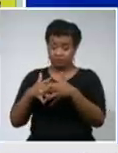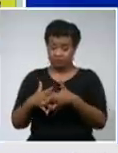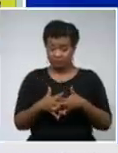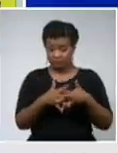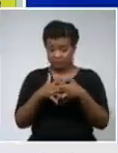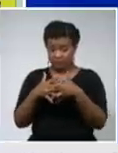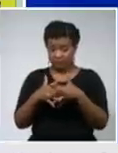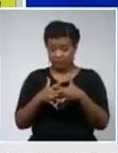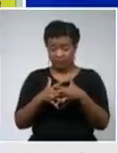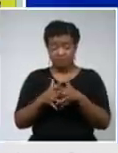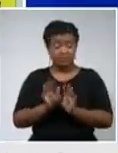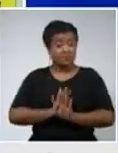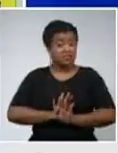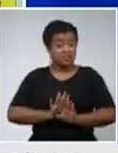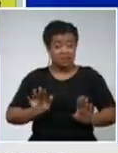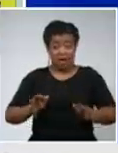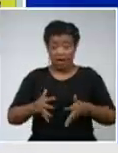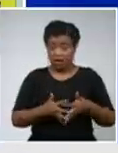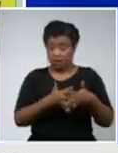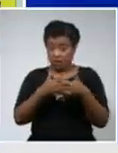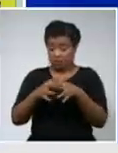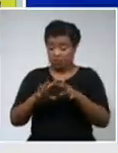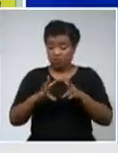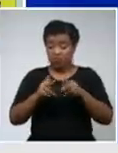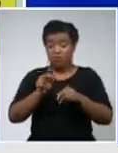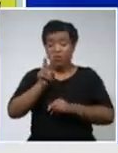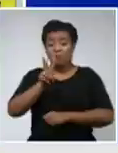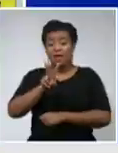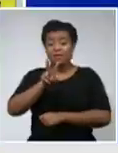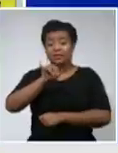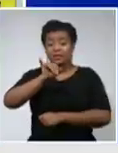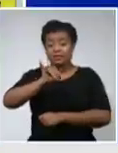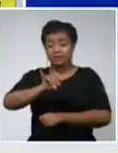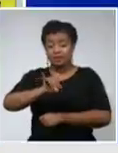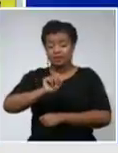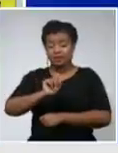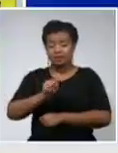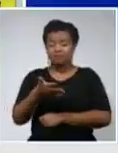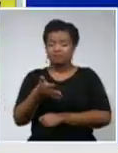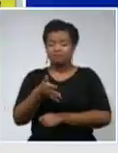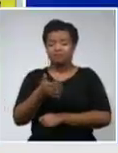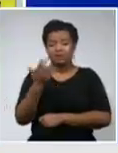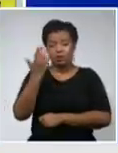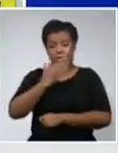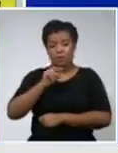ya una cifra de 29